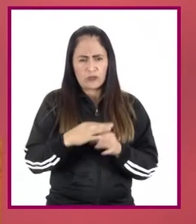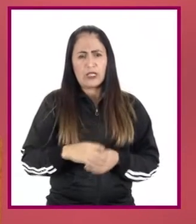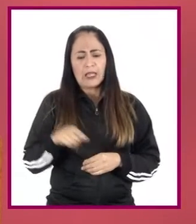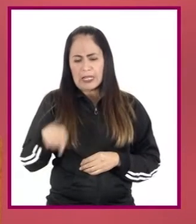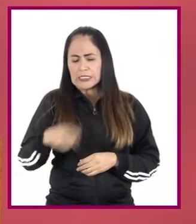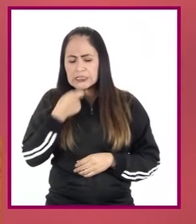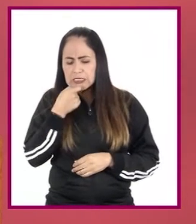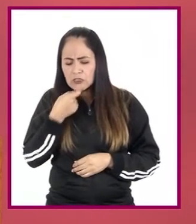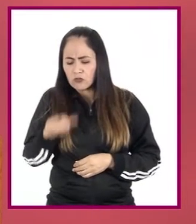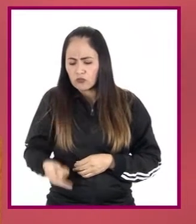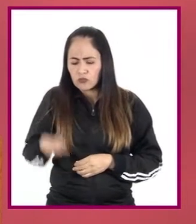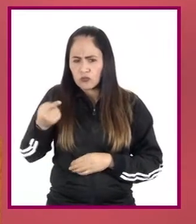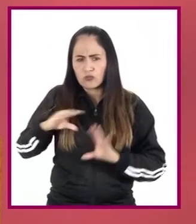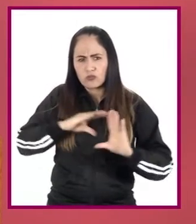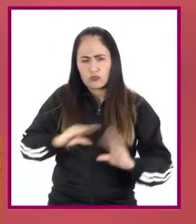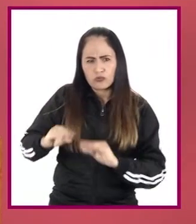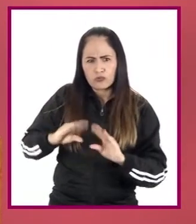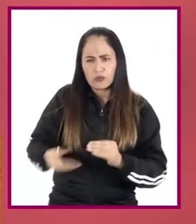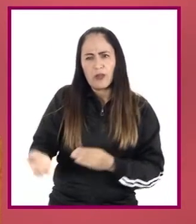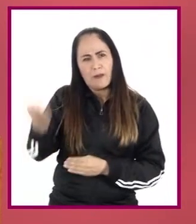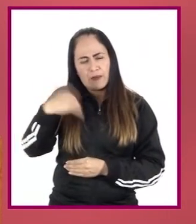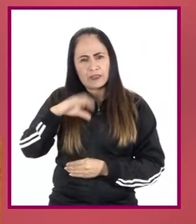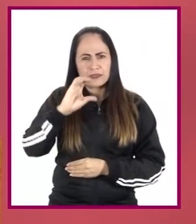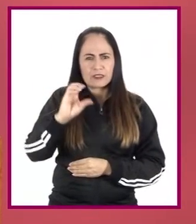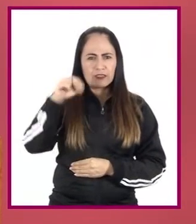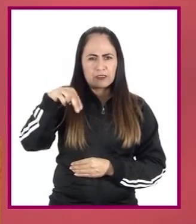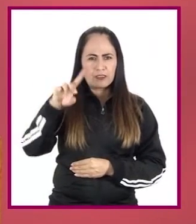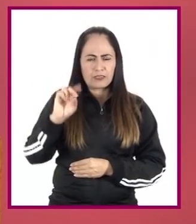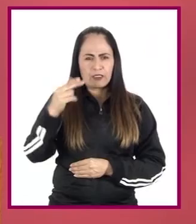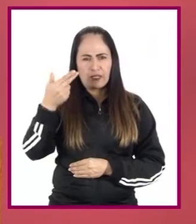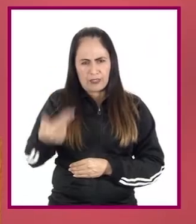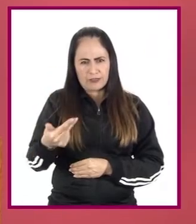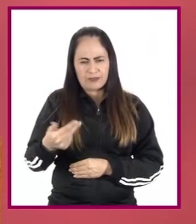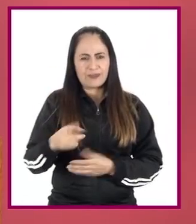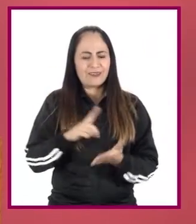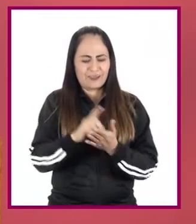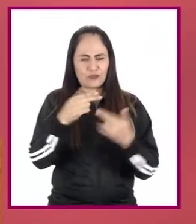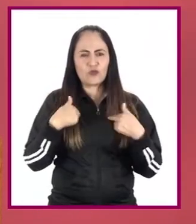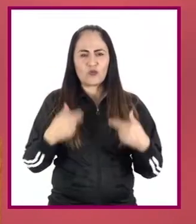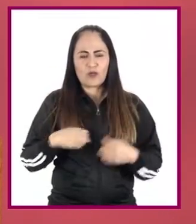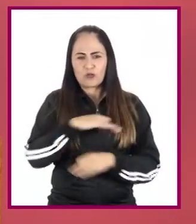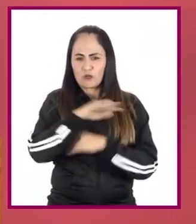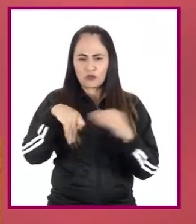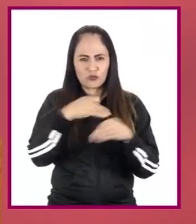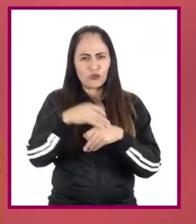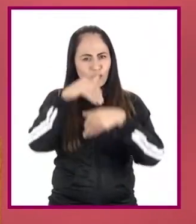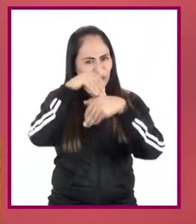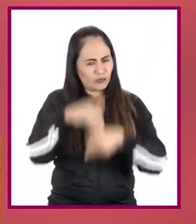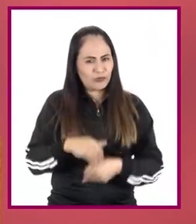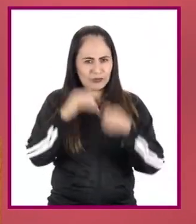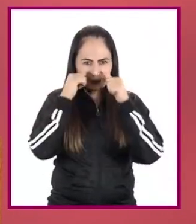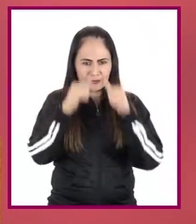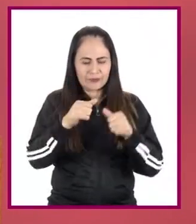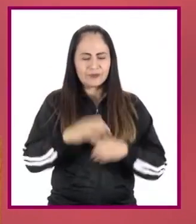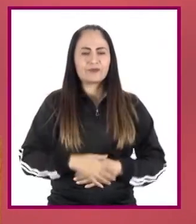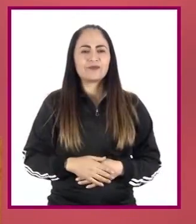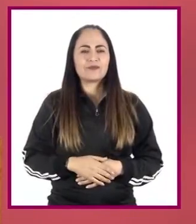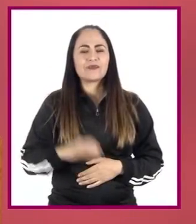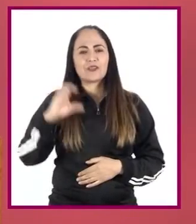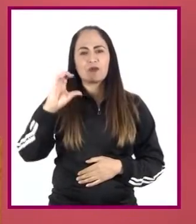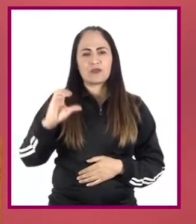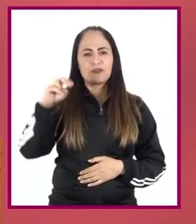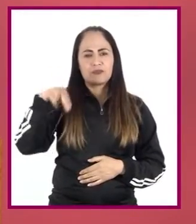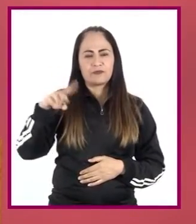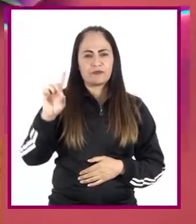la niñez. Acércate a la CNDH. Derechos Humanos. Compromiso de todos. CNDH. Comisión Nacional de